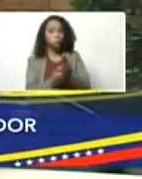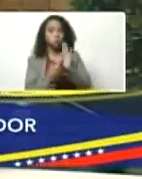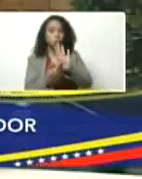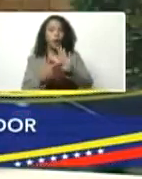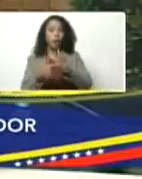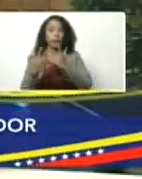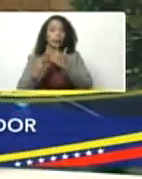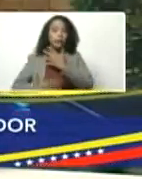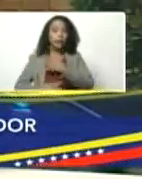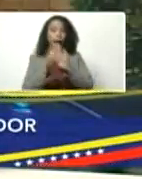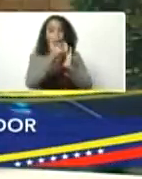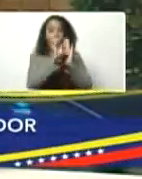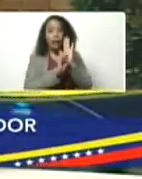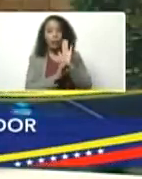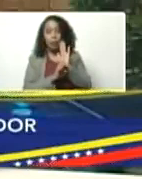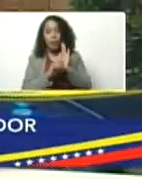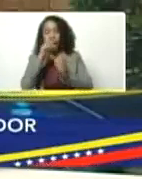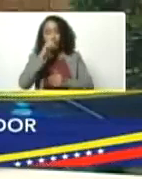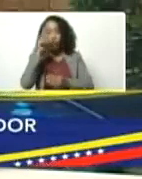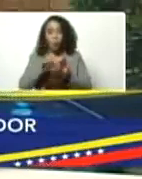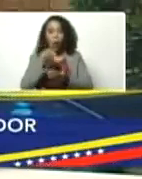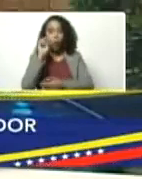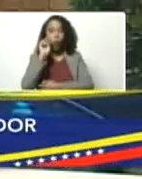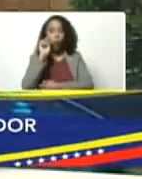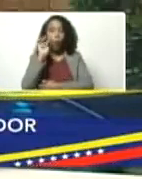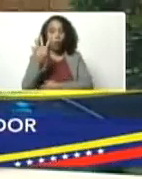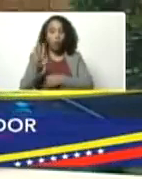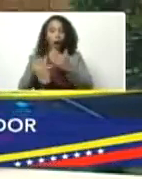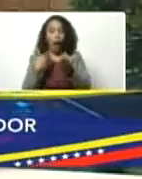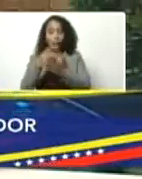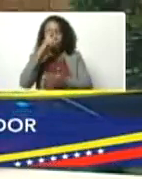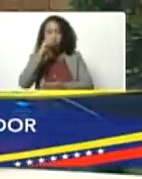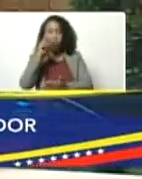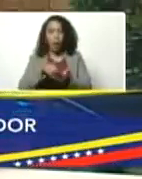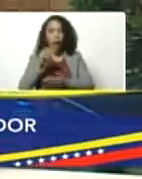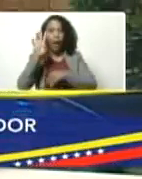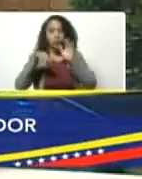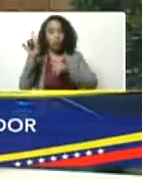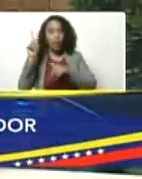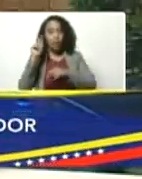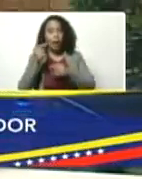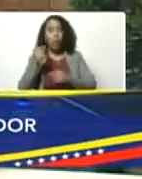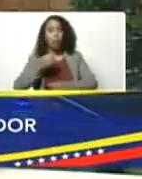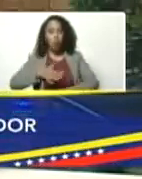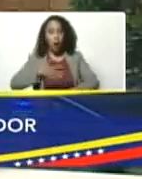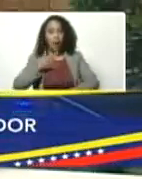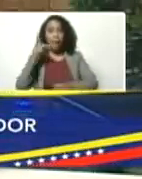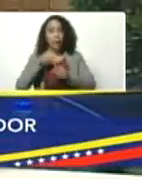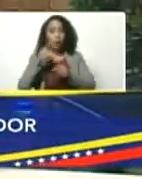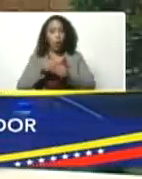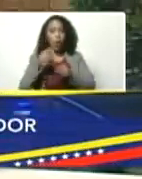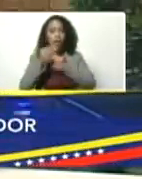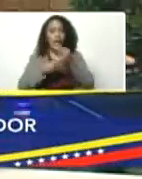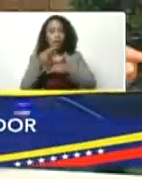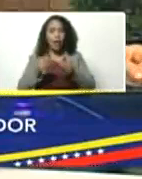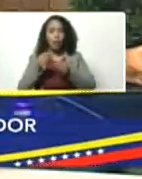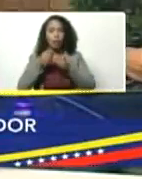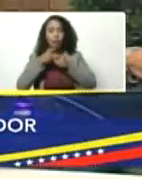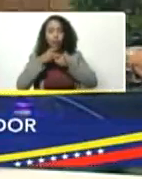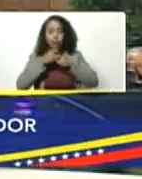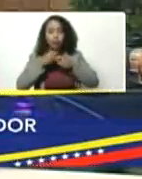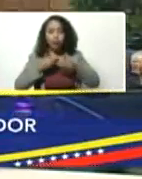año 2004 al 2014 que es capaz de producir riqueza desde el petróleo y distribuirla